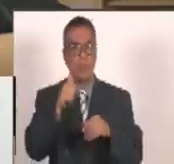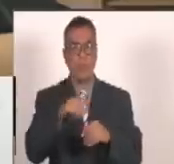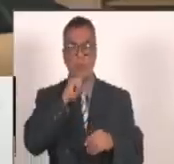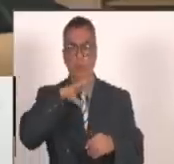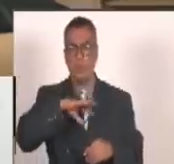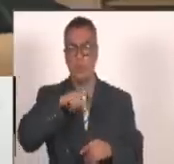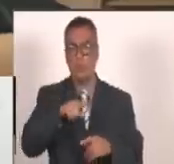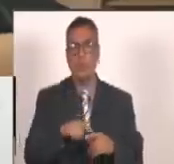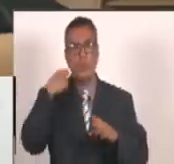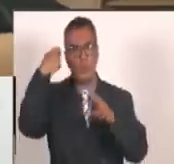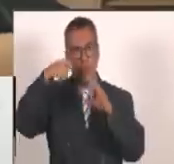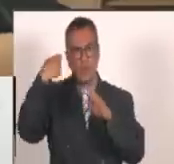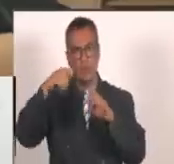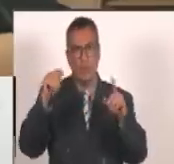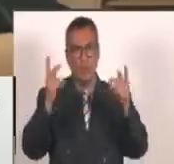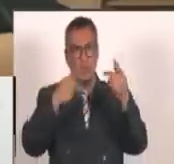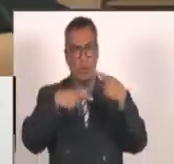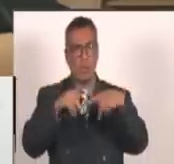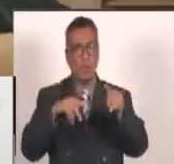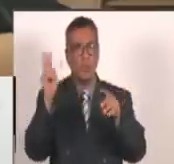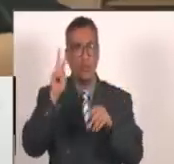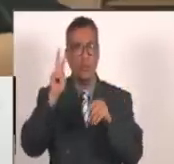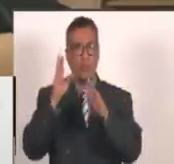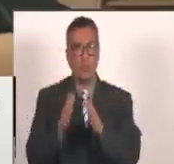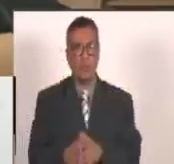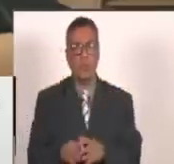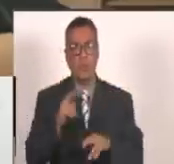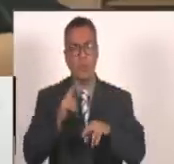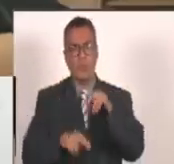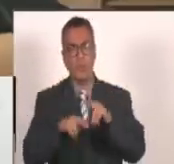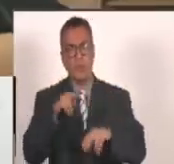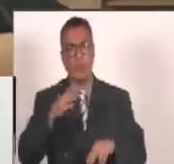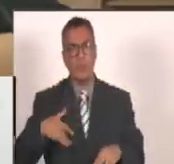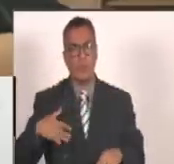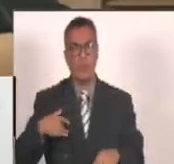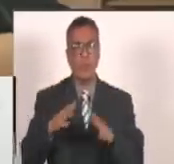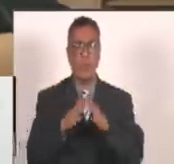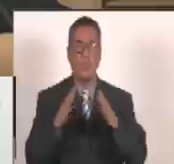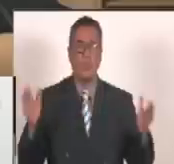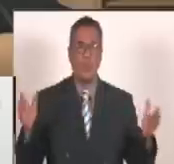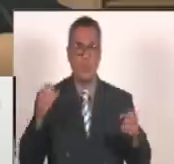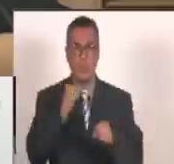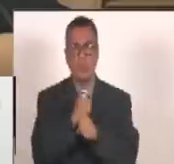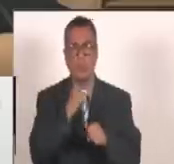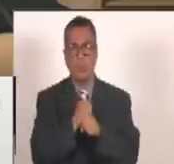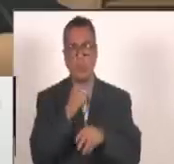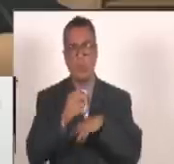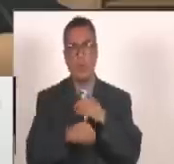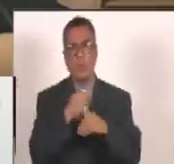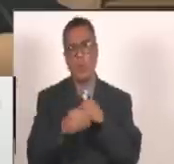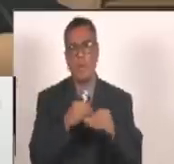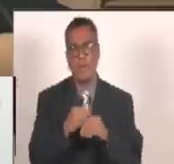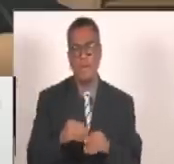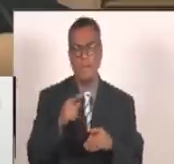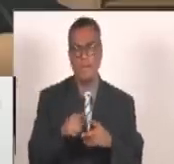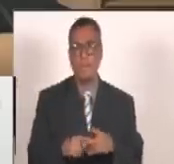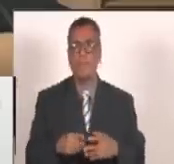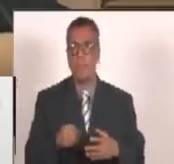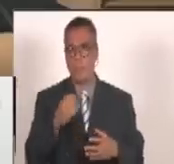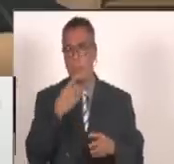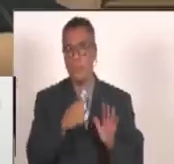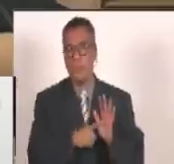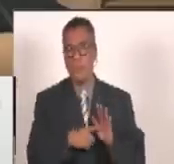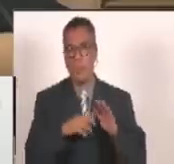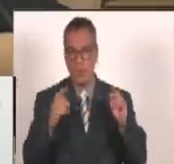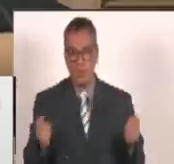legado histórico para el cine y teatro venezolano como creador sensible de grandes obras que contribuyeron al